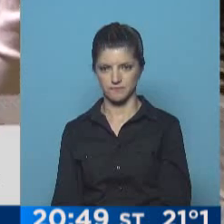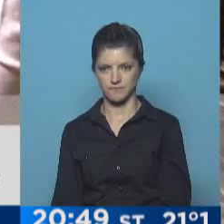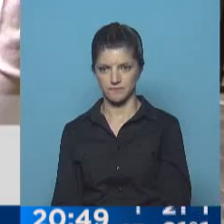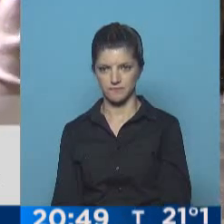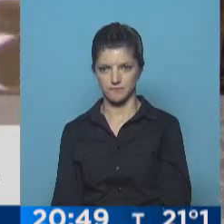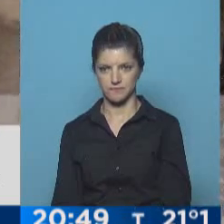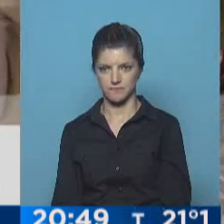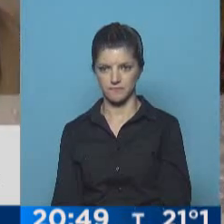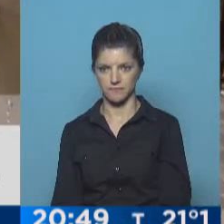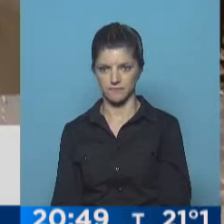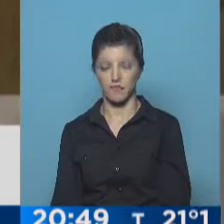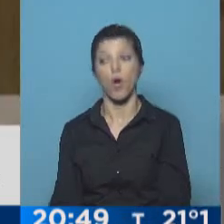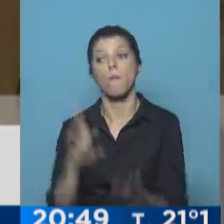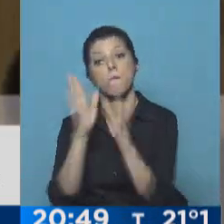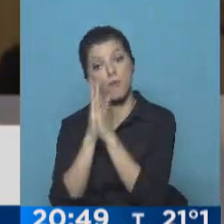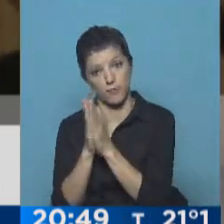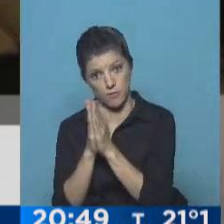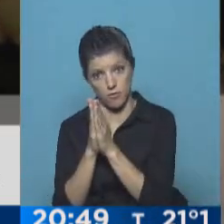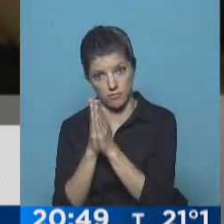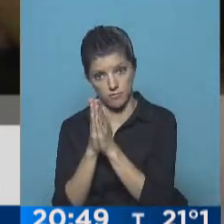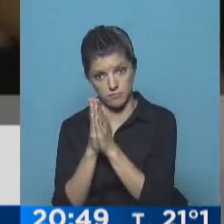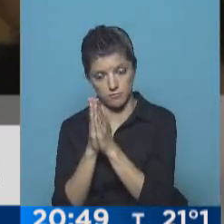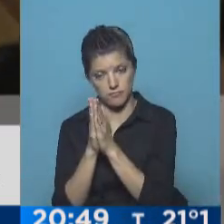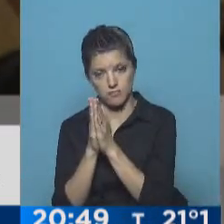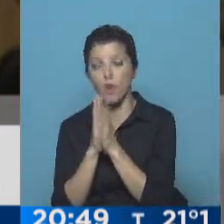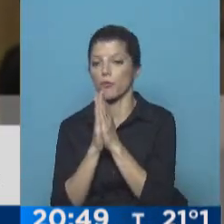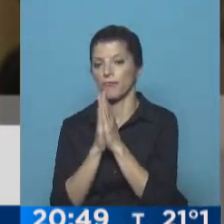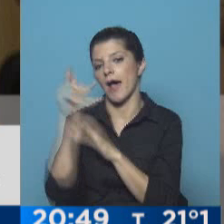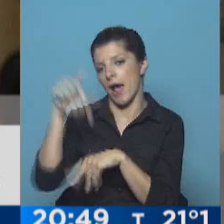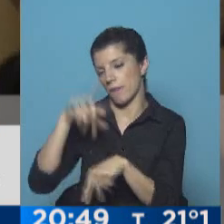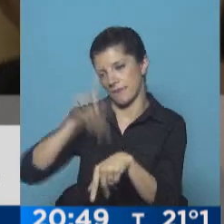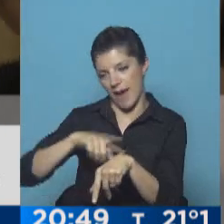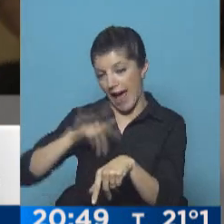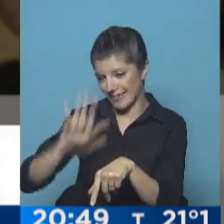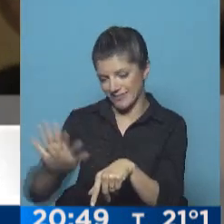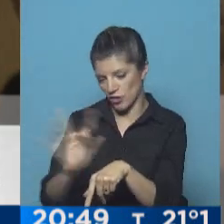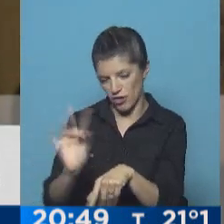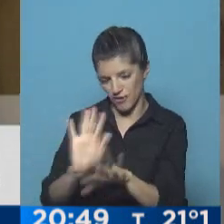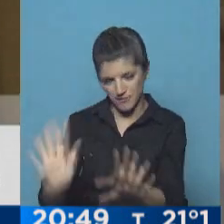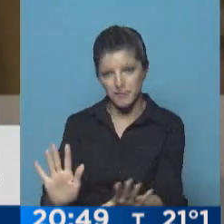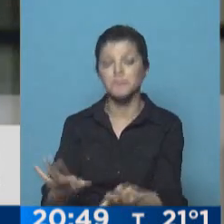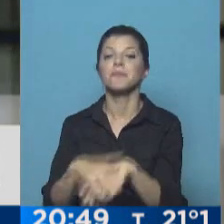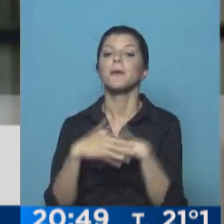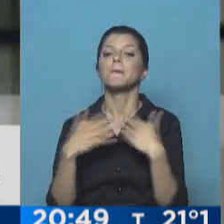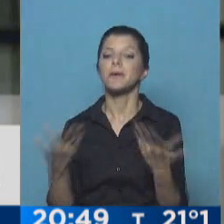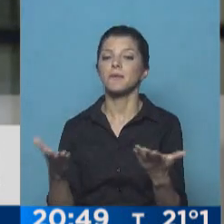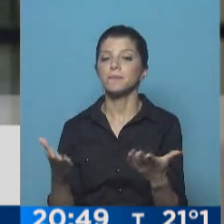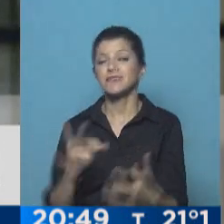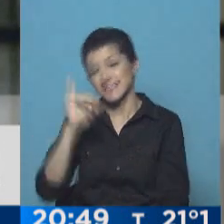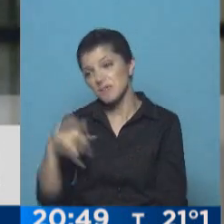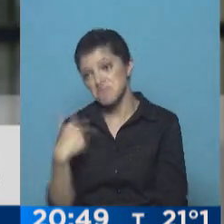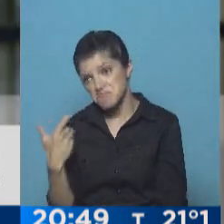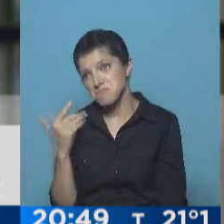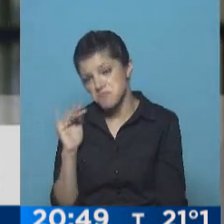la por favor No nos pongamos escatológicos a esta hora pero sí puede